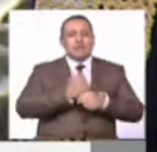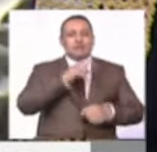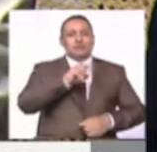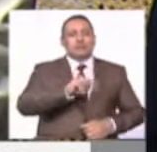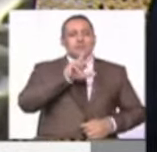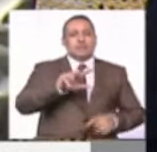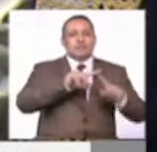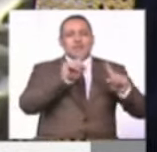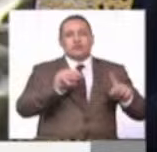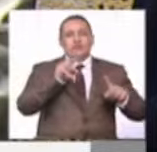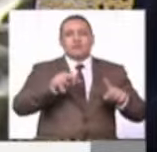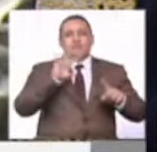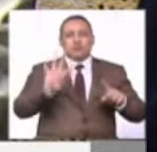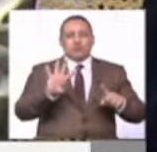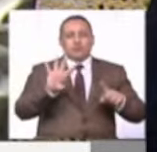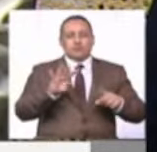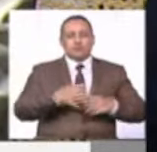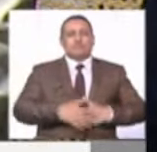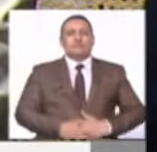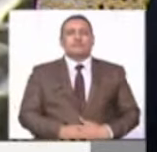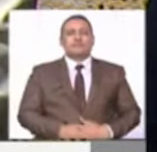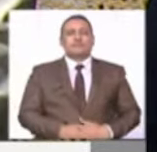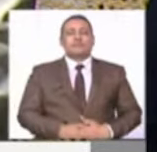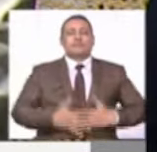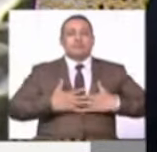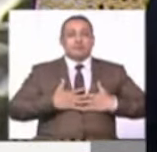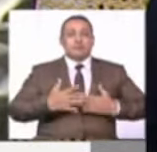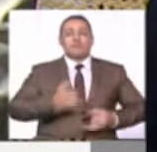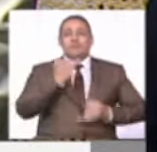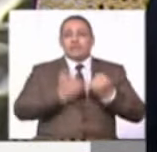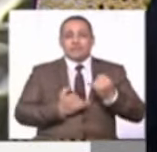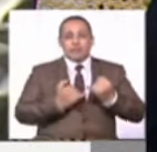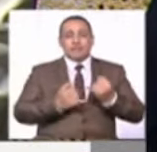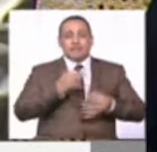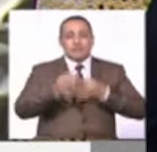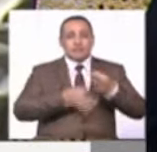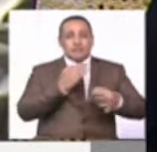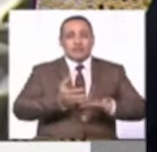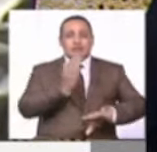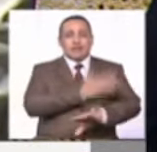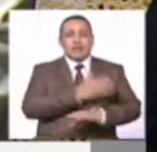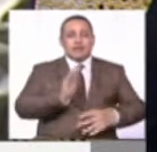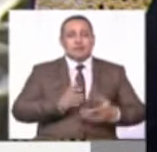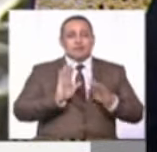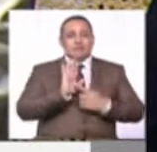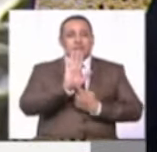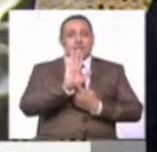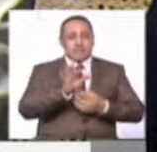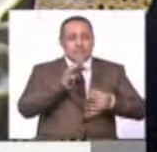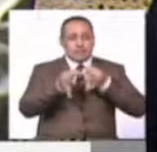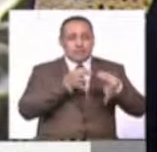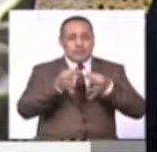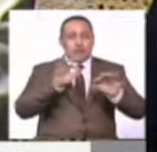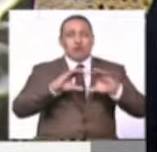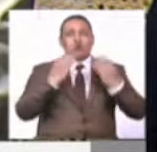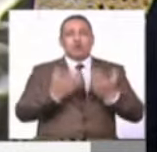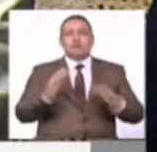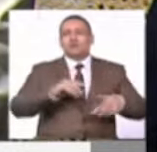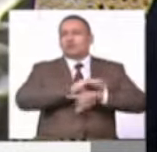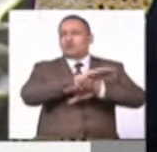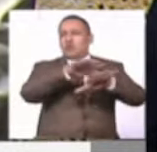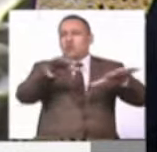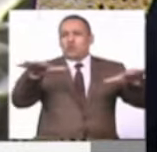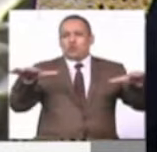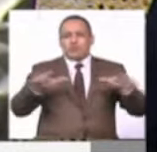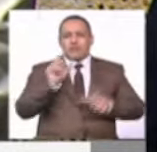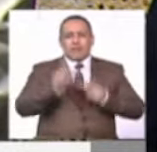23 2024 finalmente ante esta representación nacional y ante la